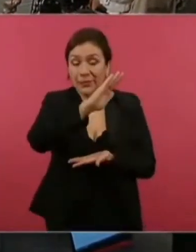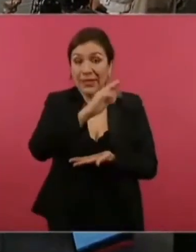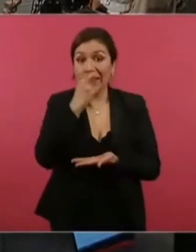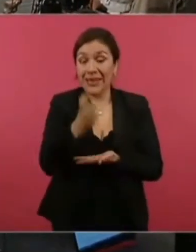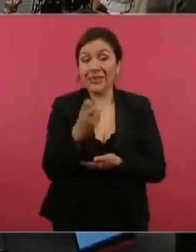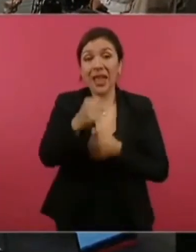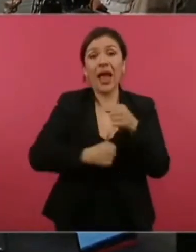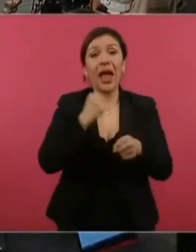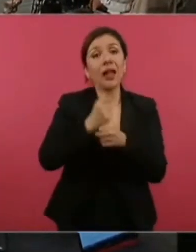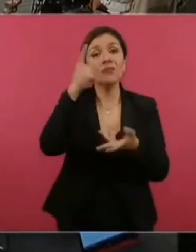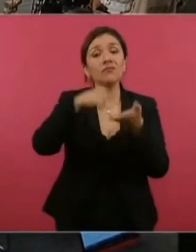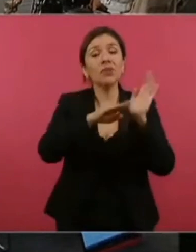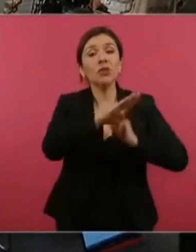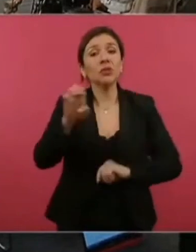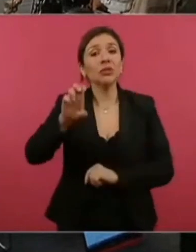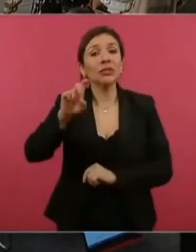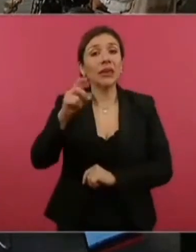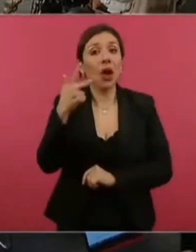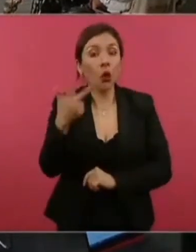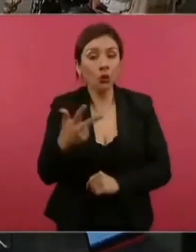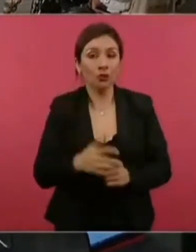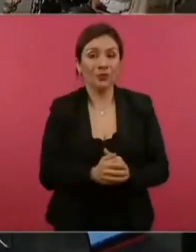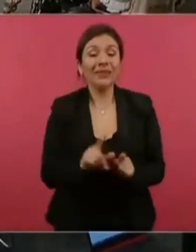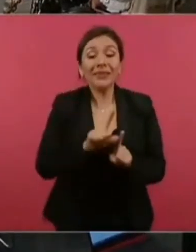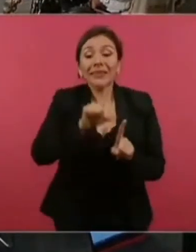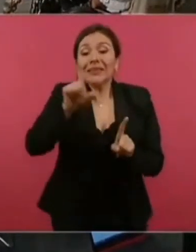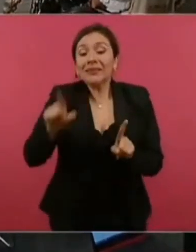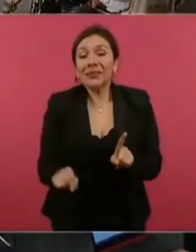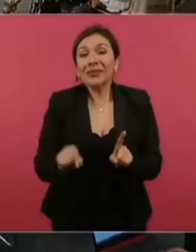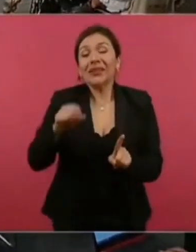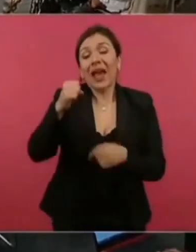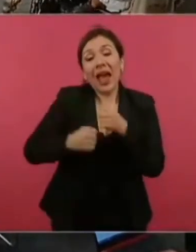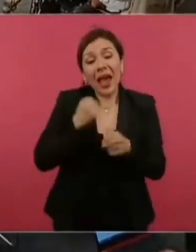en el 38. Pues en el 39